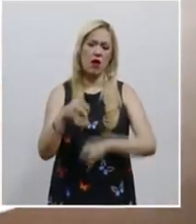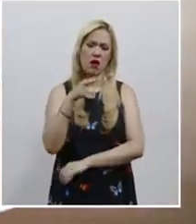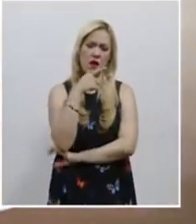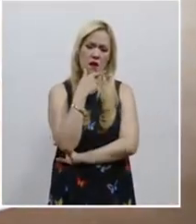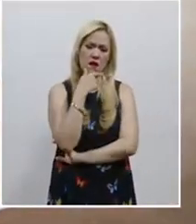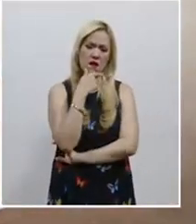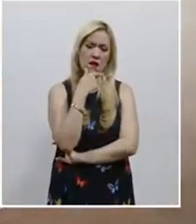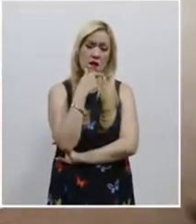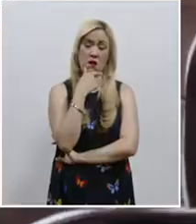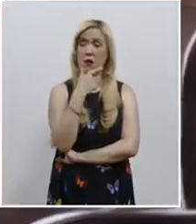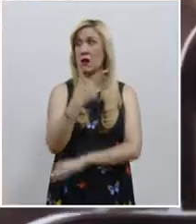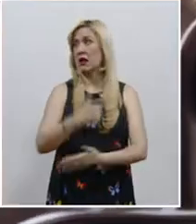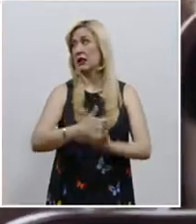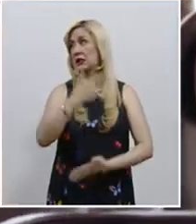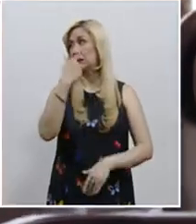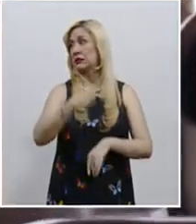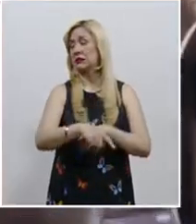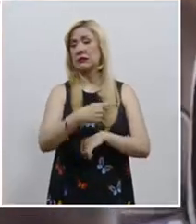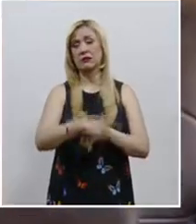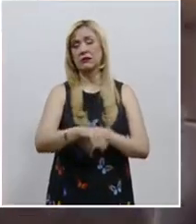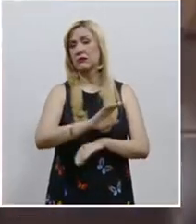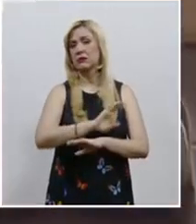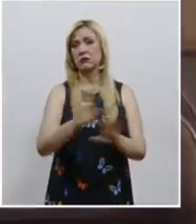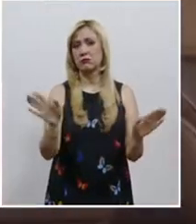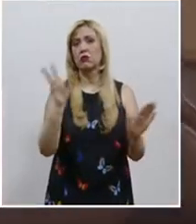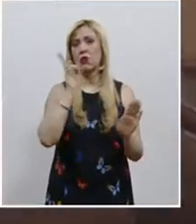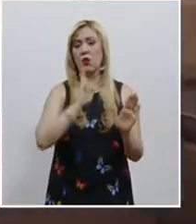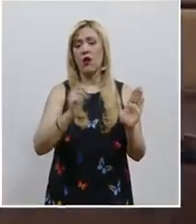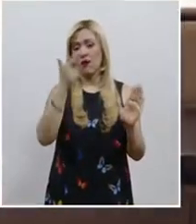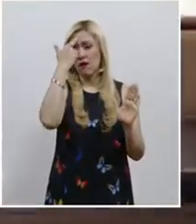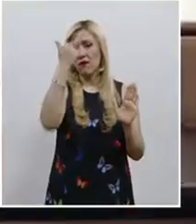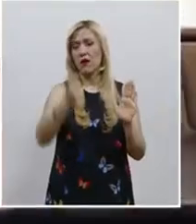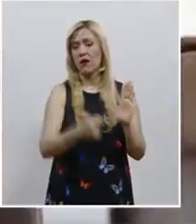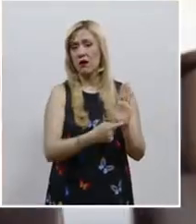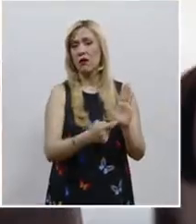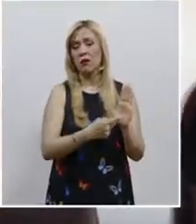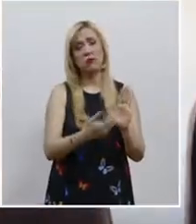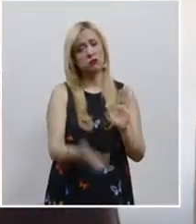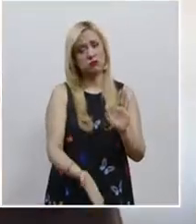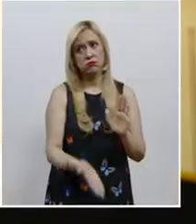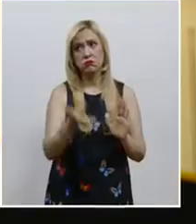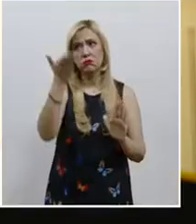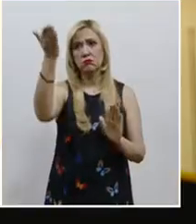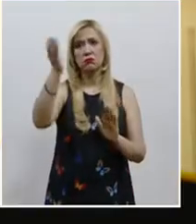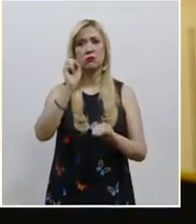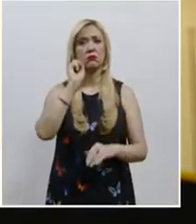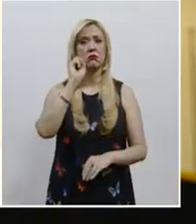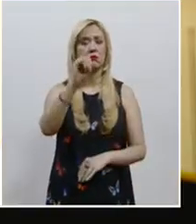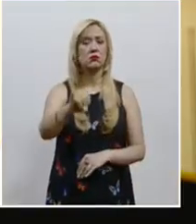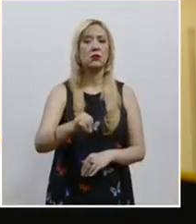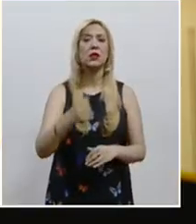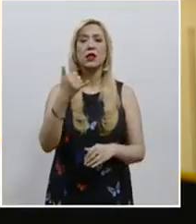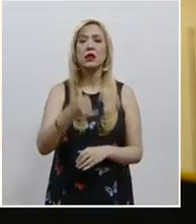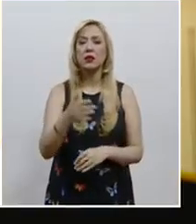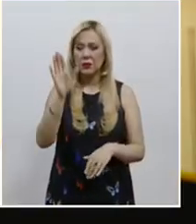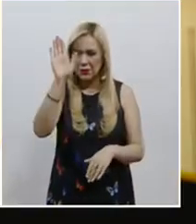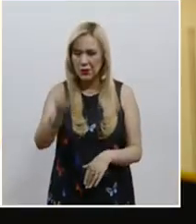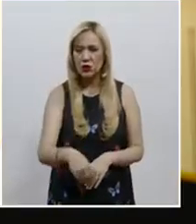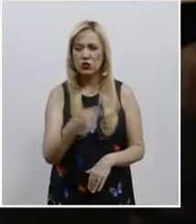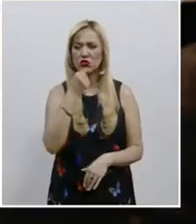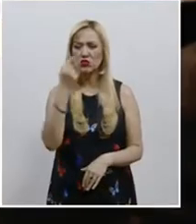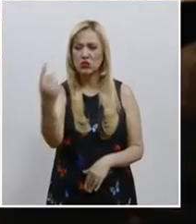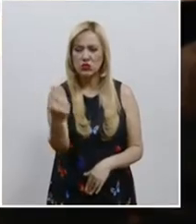está probado, desechar cualquier estereotipo o prejuicio, analizar los hechos con sensibilidad, de ser posible escuchar a la persona